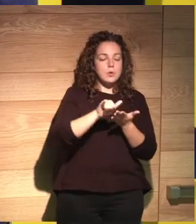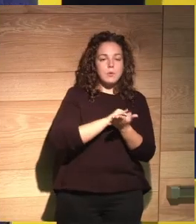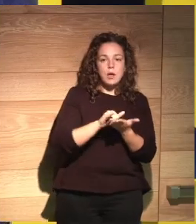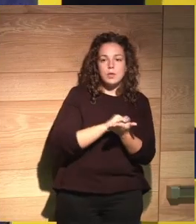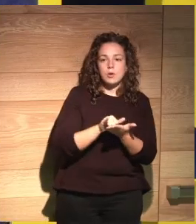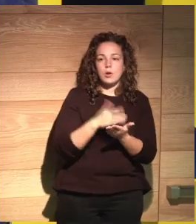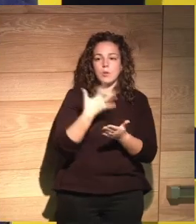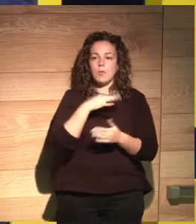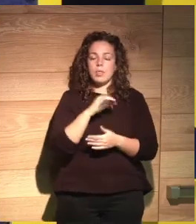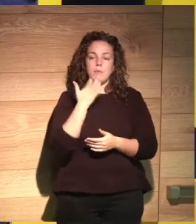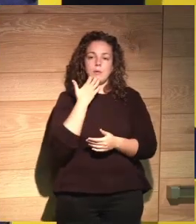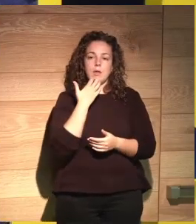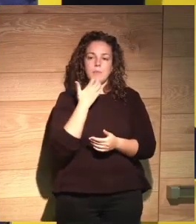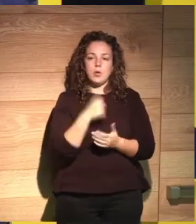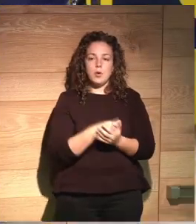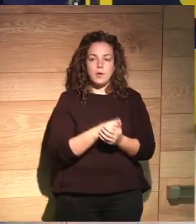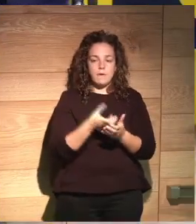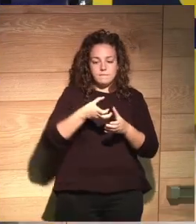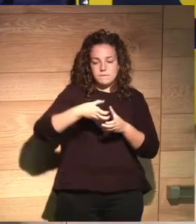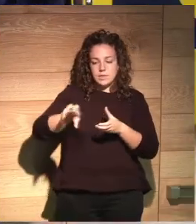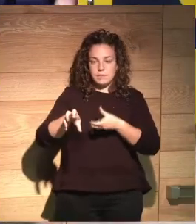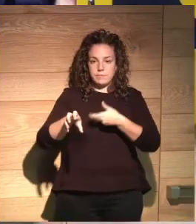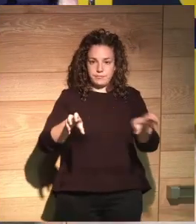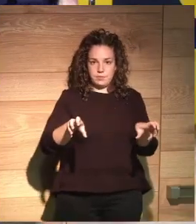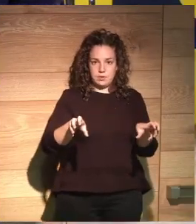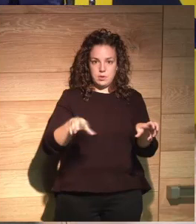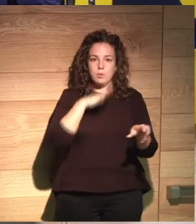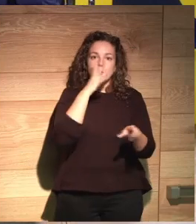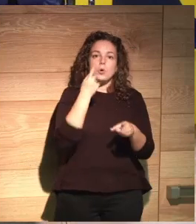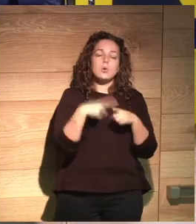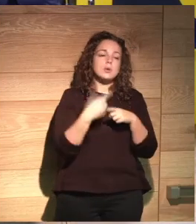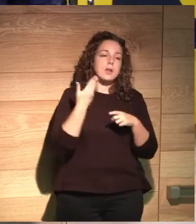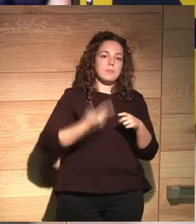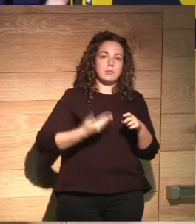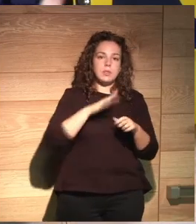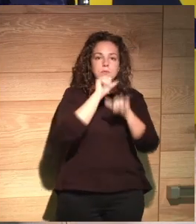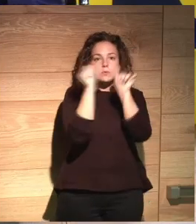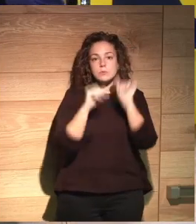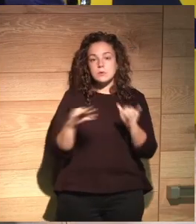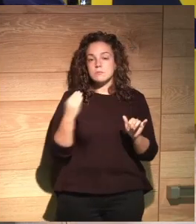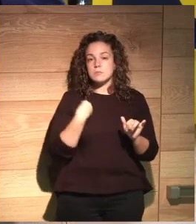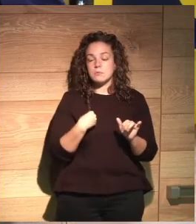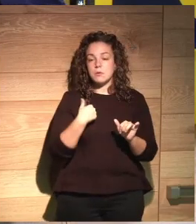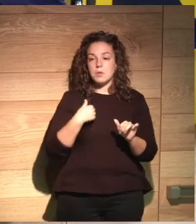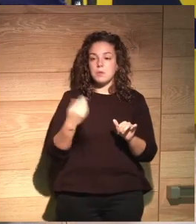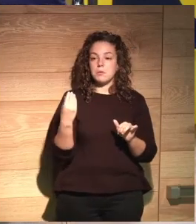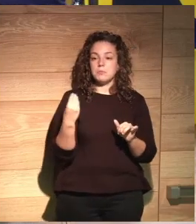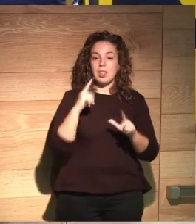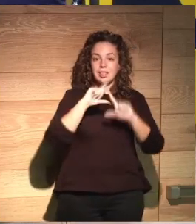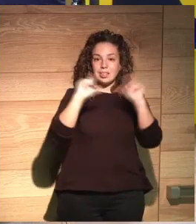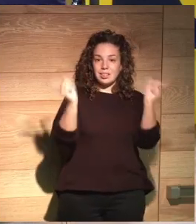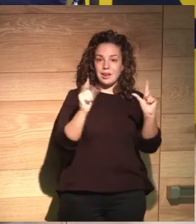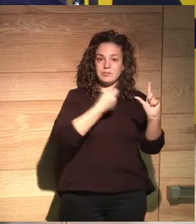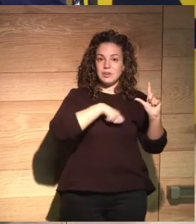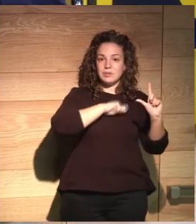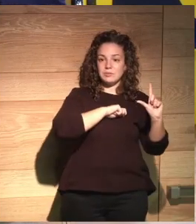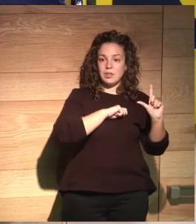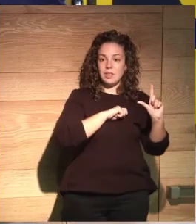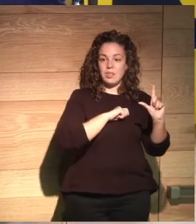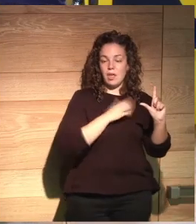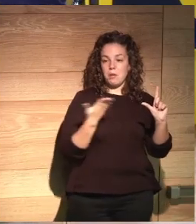hacer una fractura entre las dos partes una otra cosa muy importante de la misma manera es lo que me preguntaba la televisión española hace